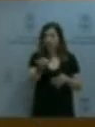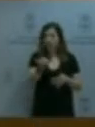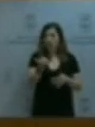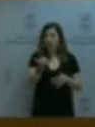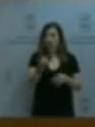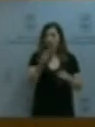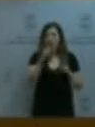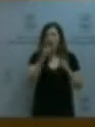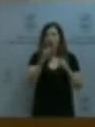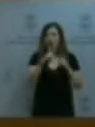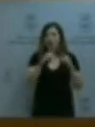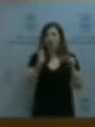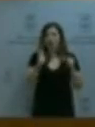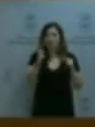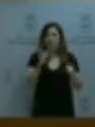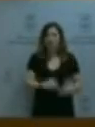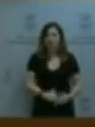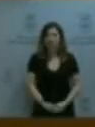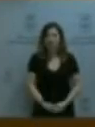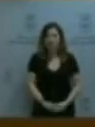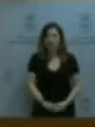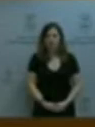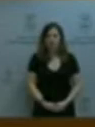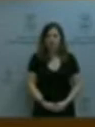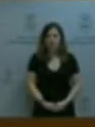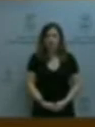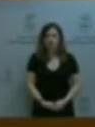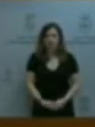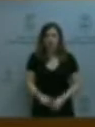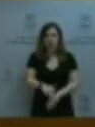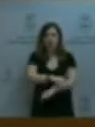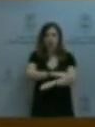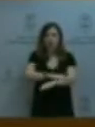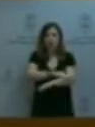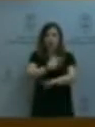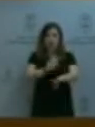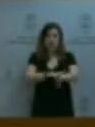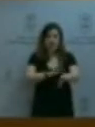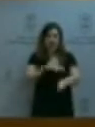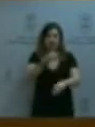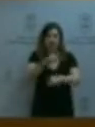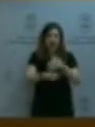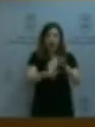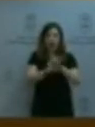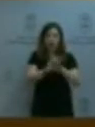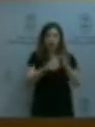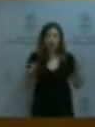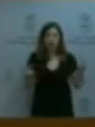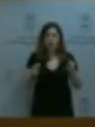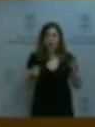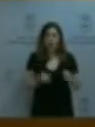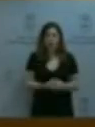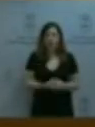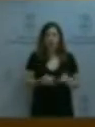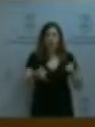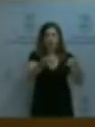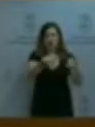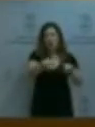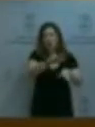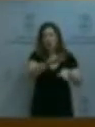¿Y qué siguieron haciendo los gobiernos de izquierdas? Pues mire, seguir manipulando, decir, por ejemplo, que